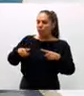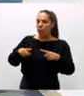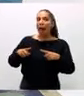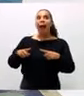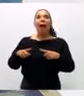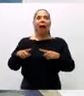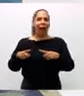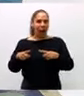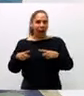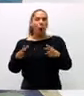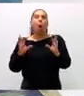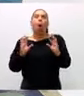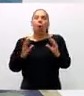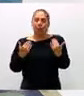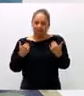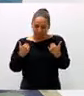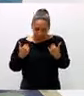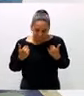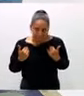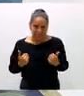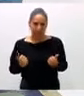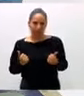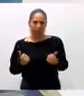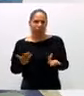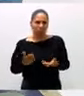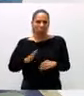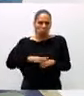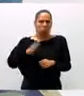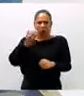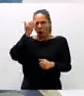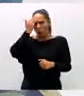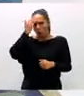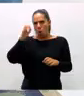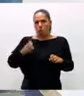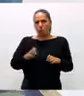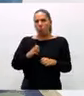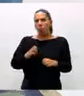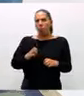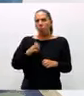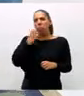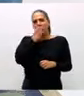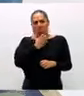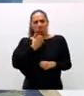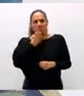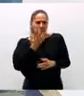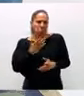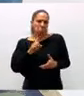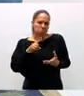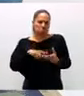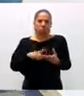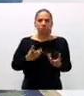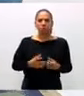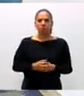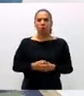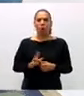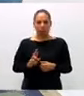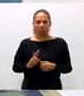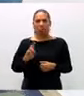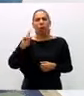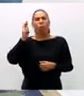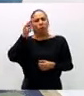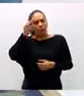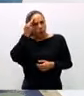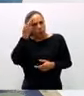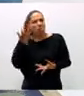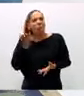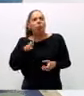muy conocidas en el contexto escolar. Vamos a puntualizar algunos aspectos simplemente para poner en relieve